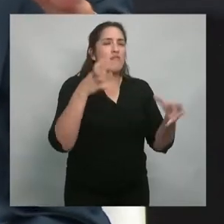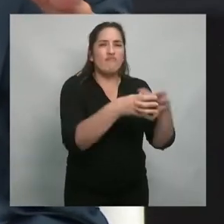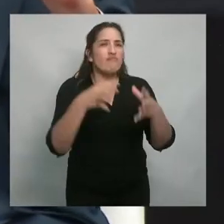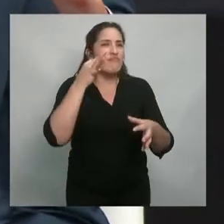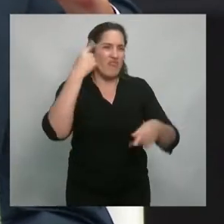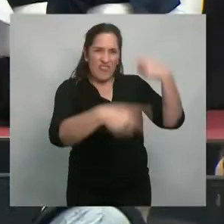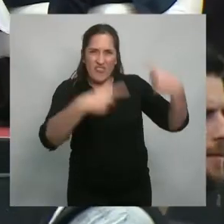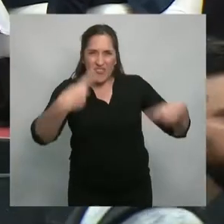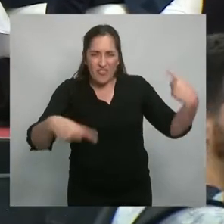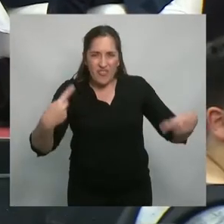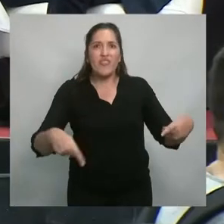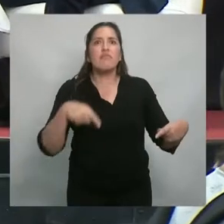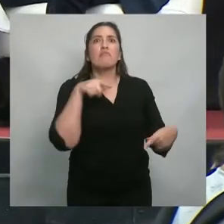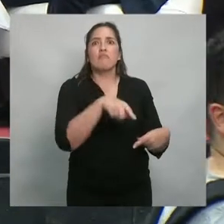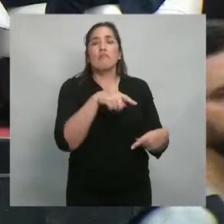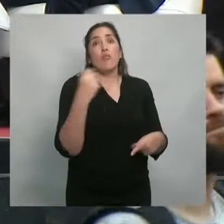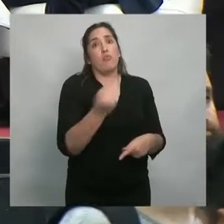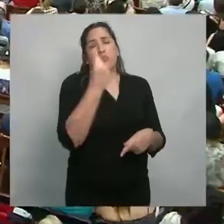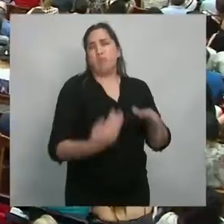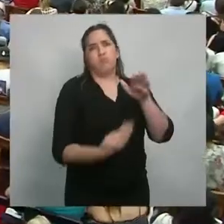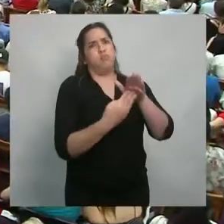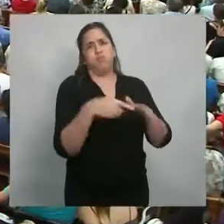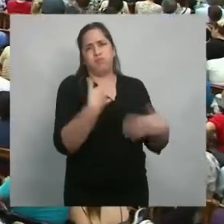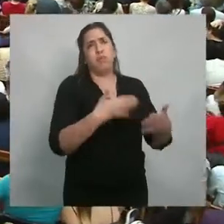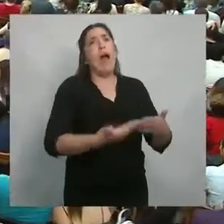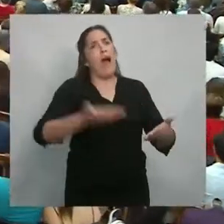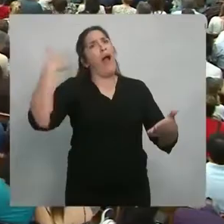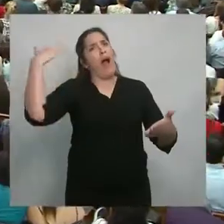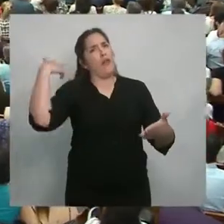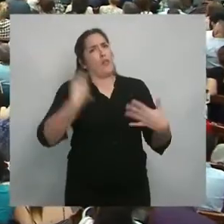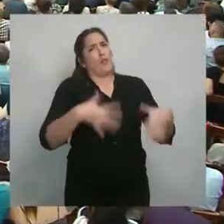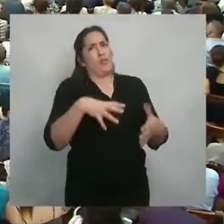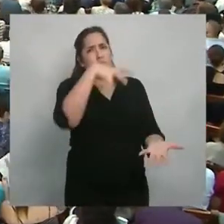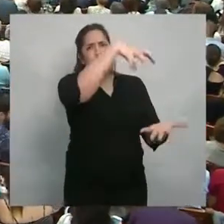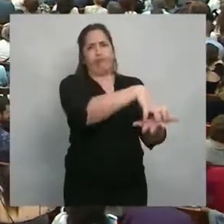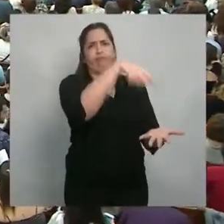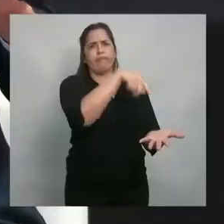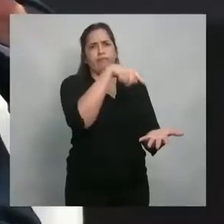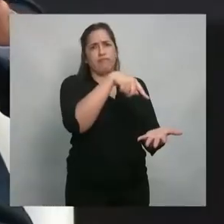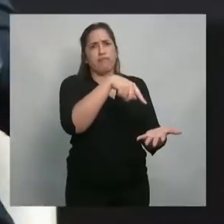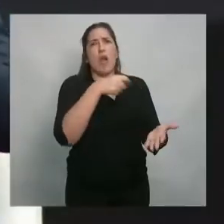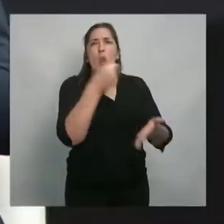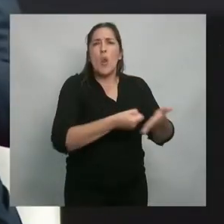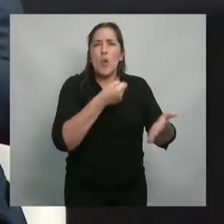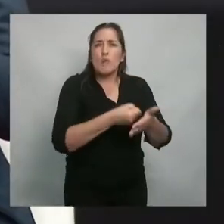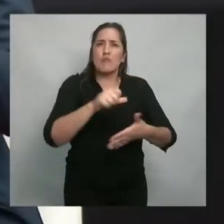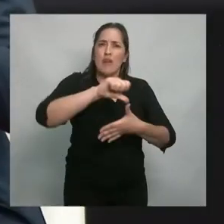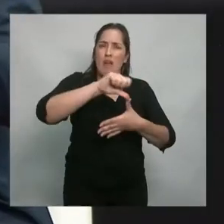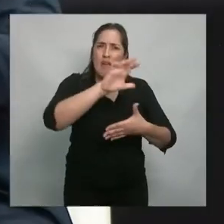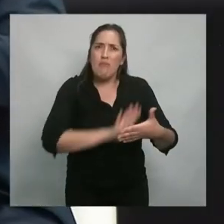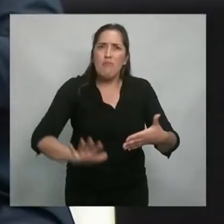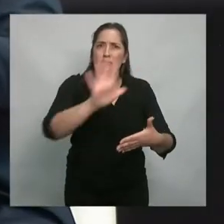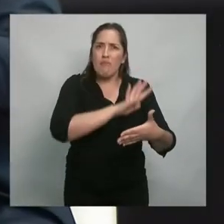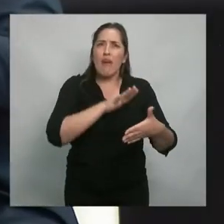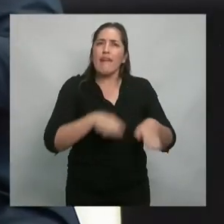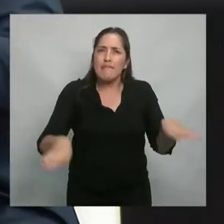es una agencia fundamental, o ha sido, o fue en el pasado, una agencia fundamental en las luchas de América Latina